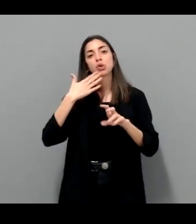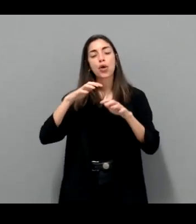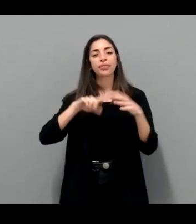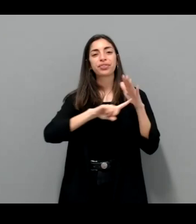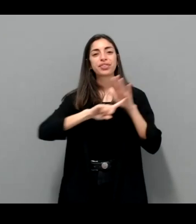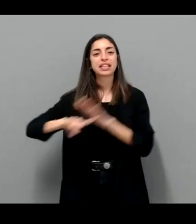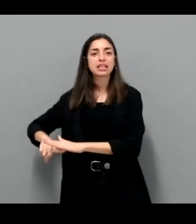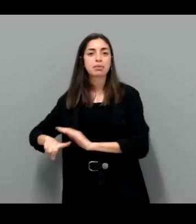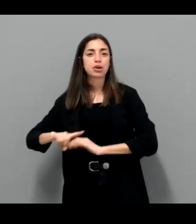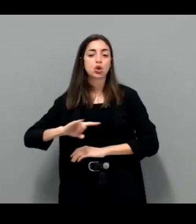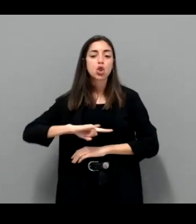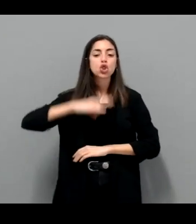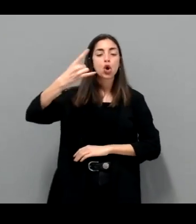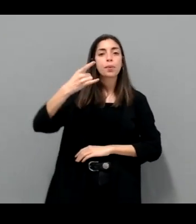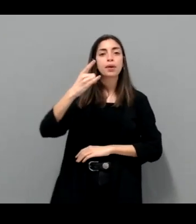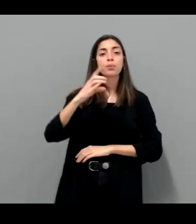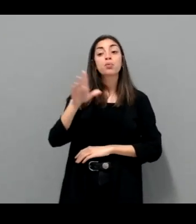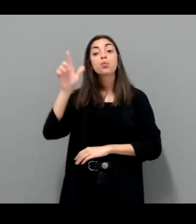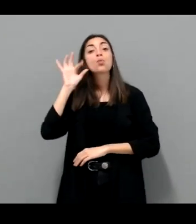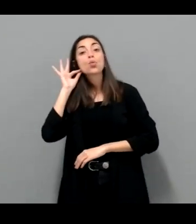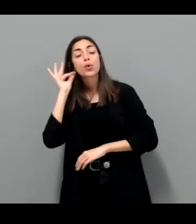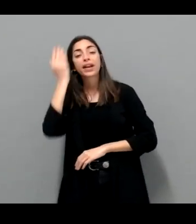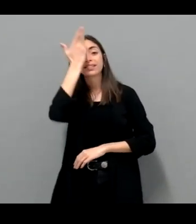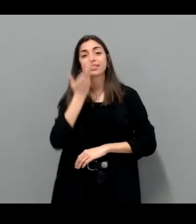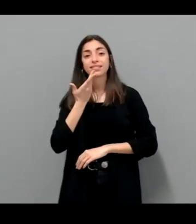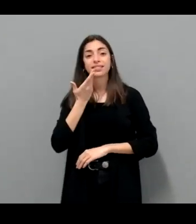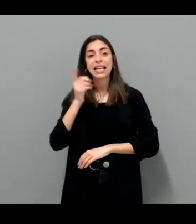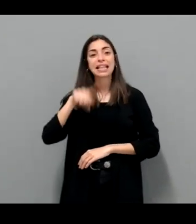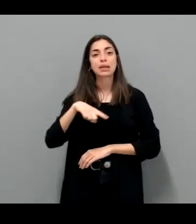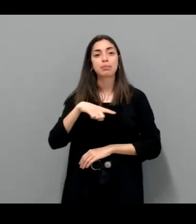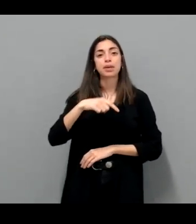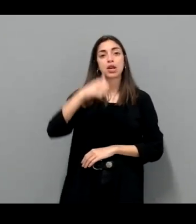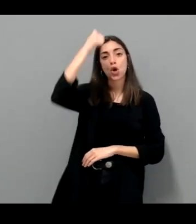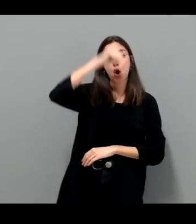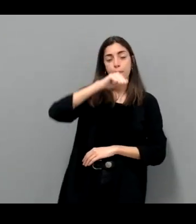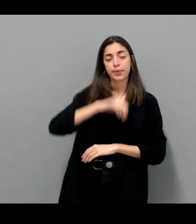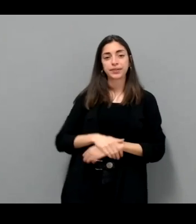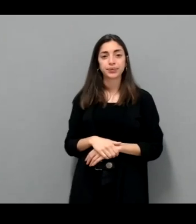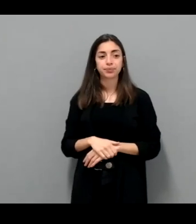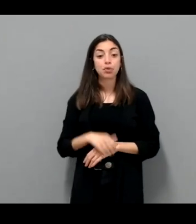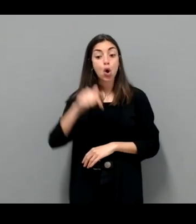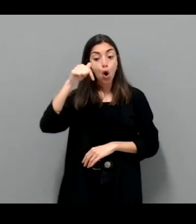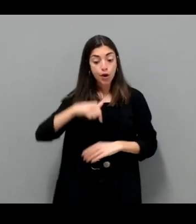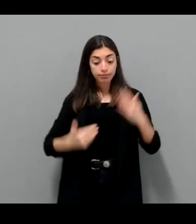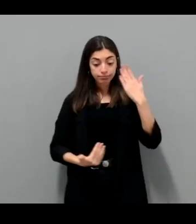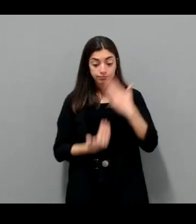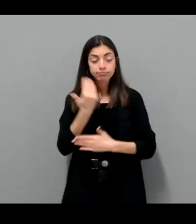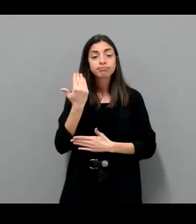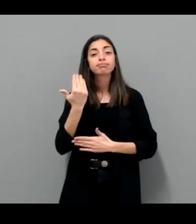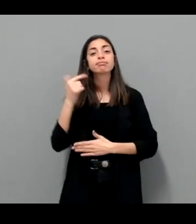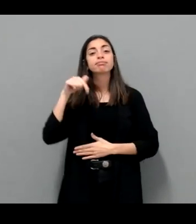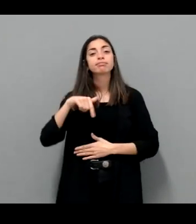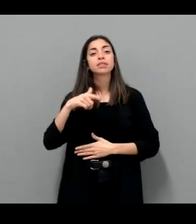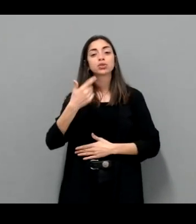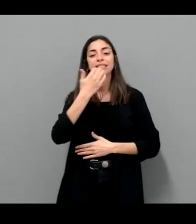hacia las mujeres con parálisis cerebral que hacia los hombres. Hoy, en esta jornada, tenemos